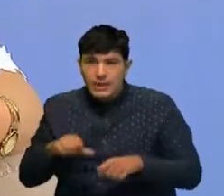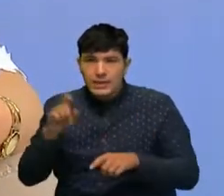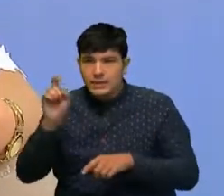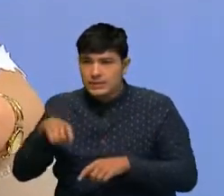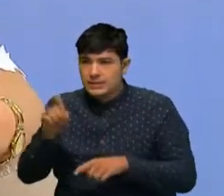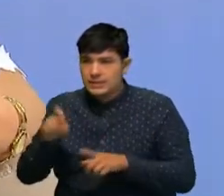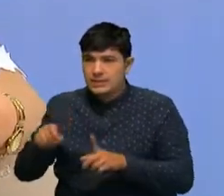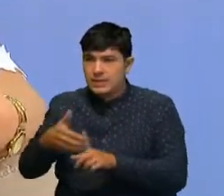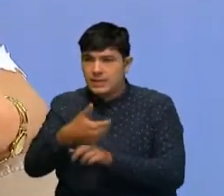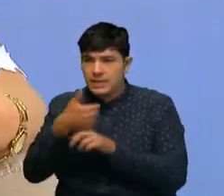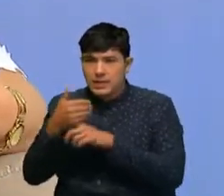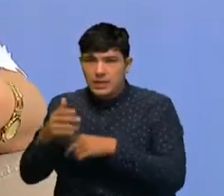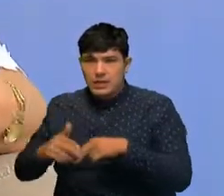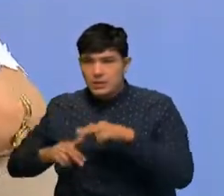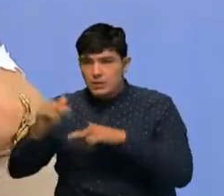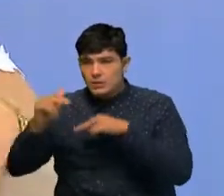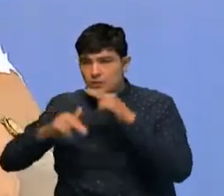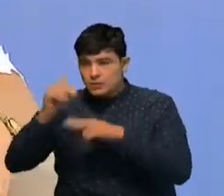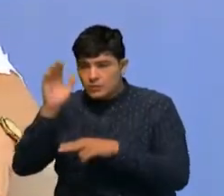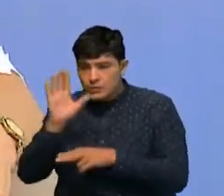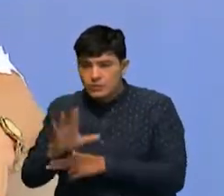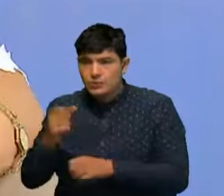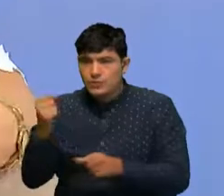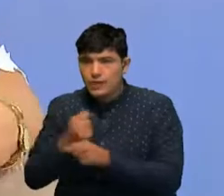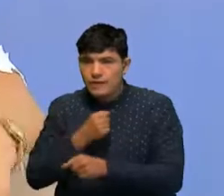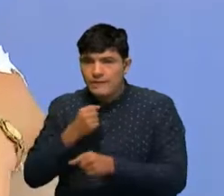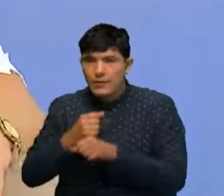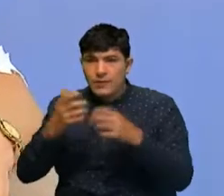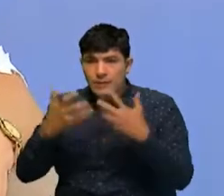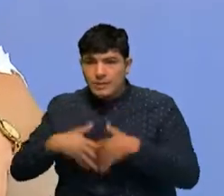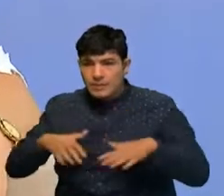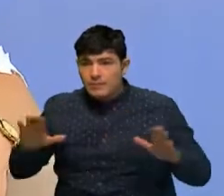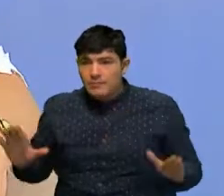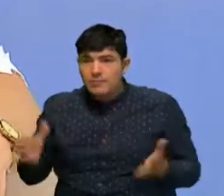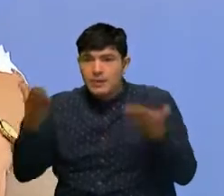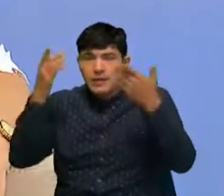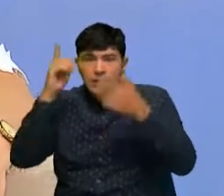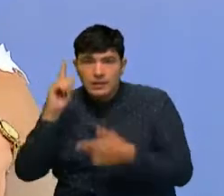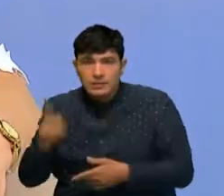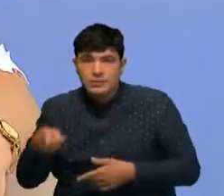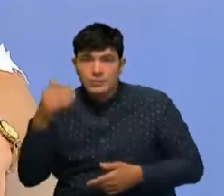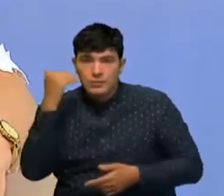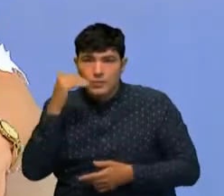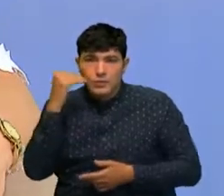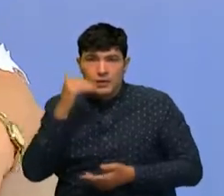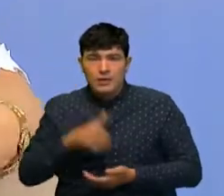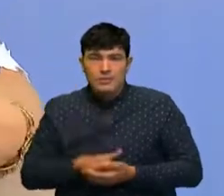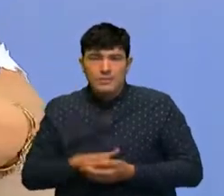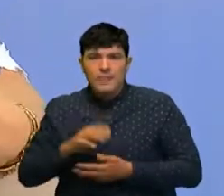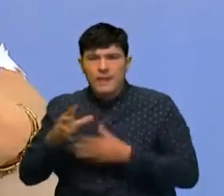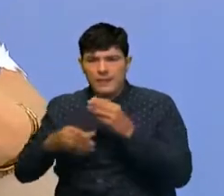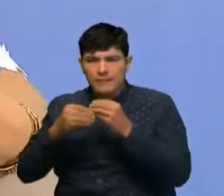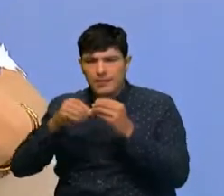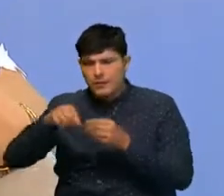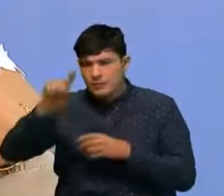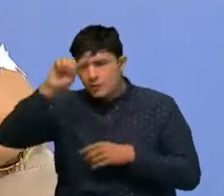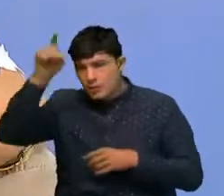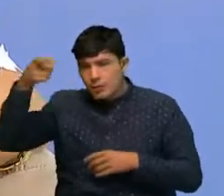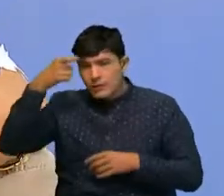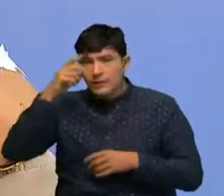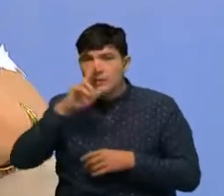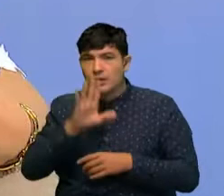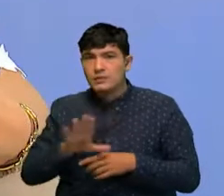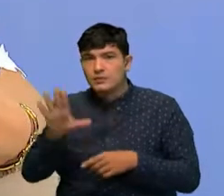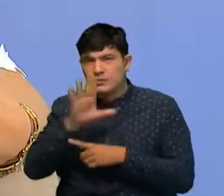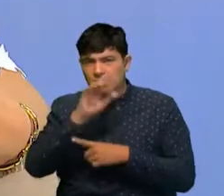esa obra de mano, esa labor empresarial que tienen estas señoras. Y el gobierno, pues que usted sabe que ellas